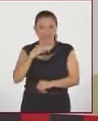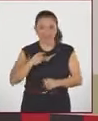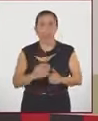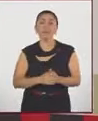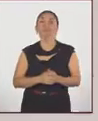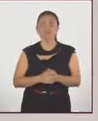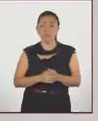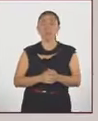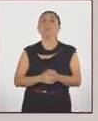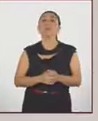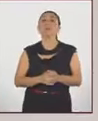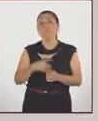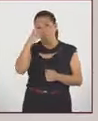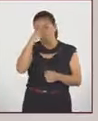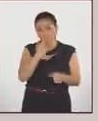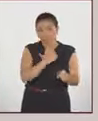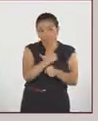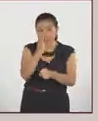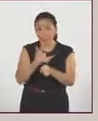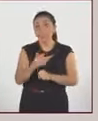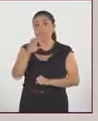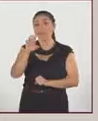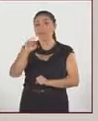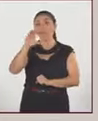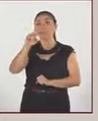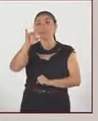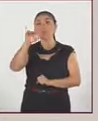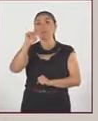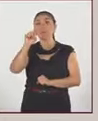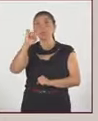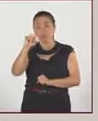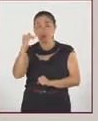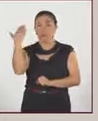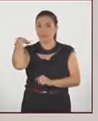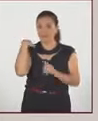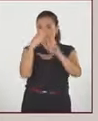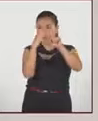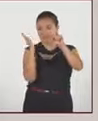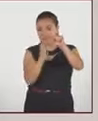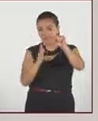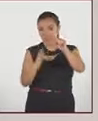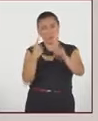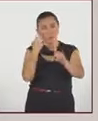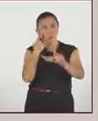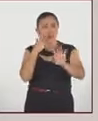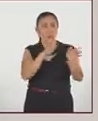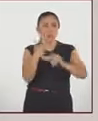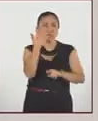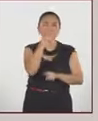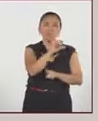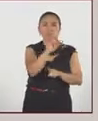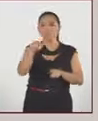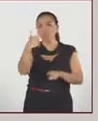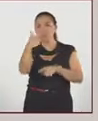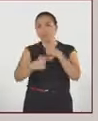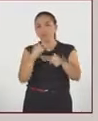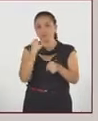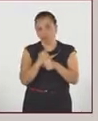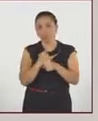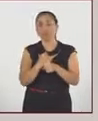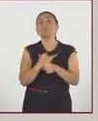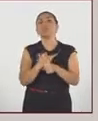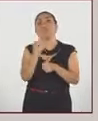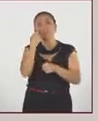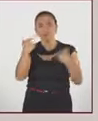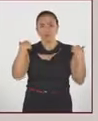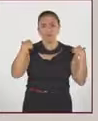escoliosis, les decía, se presenta en la adolescencia, alrededor de los 10, 12 años, asimetría en los